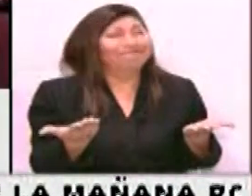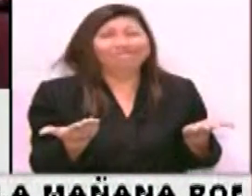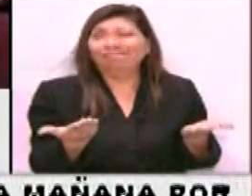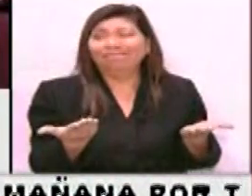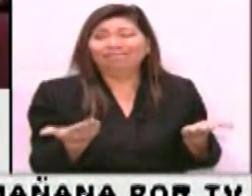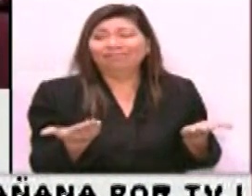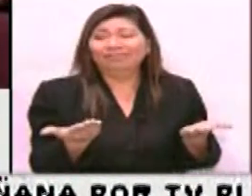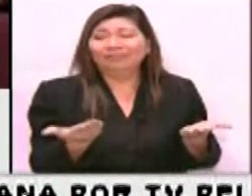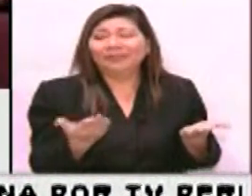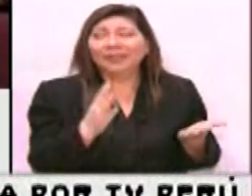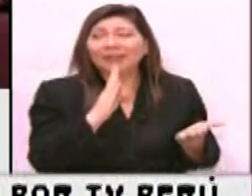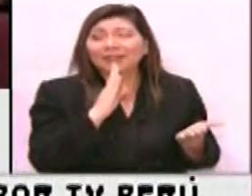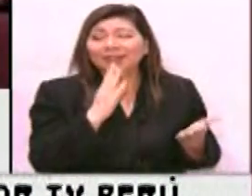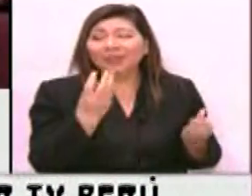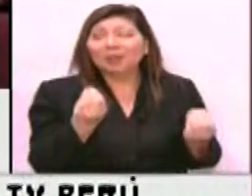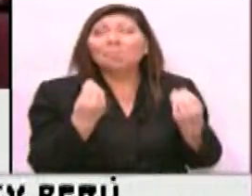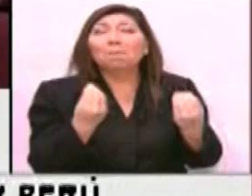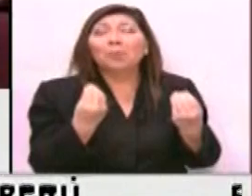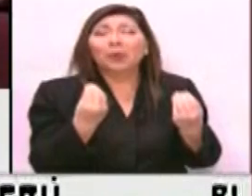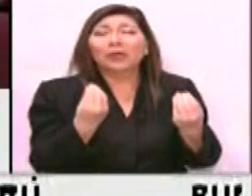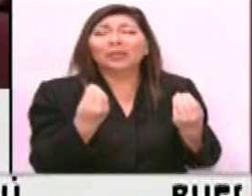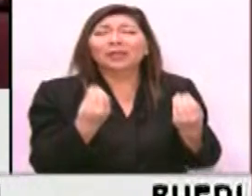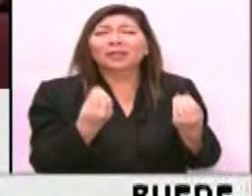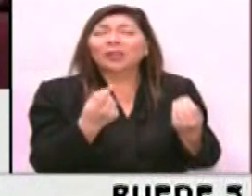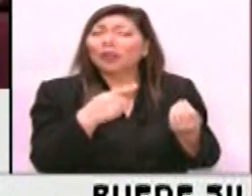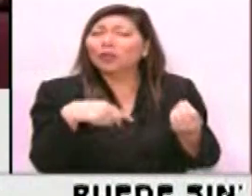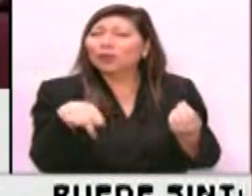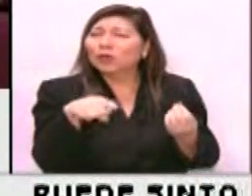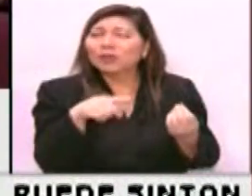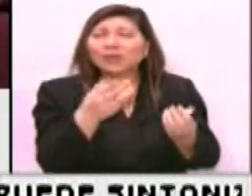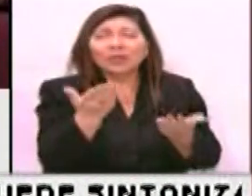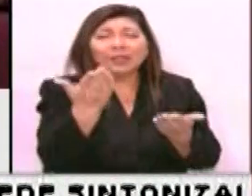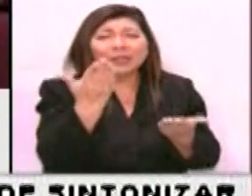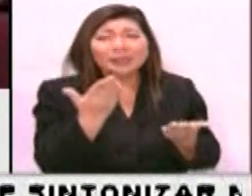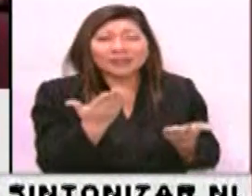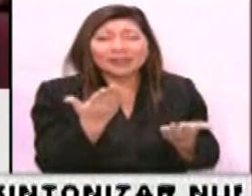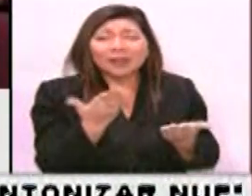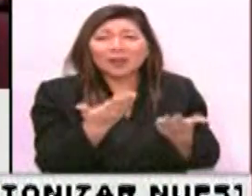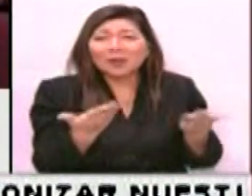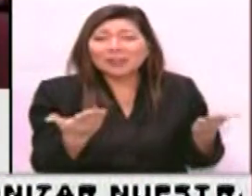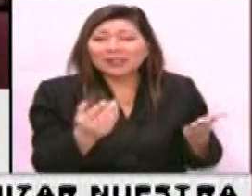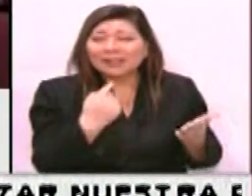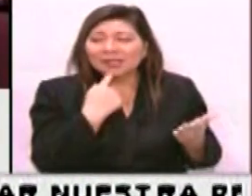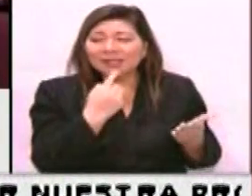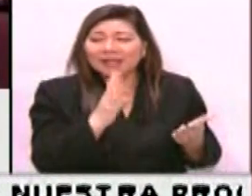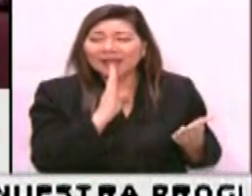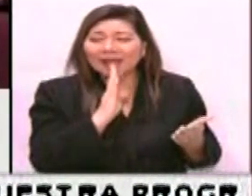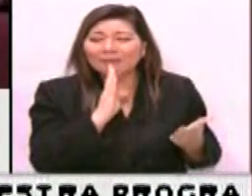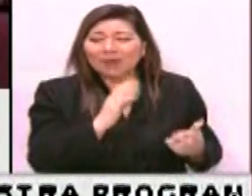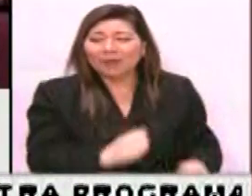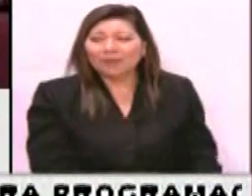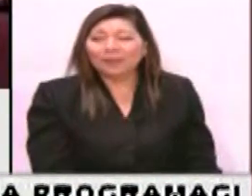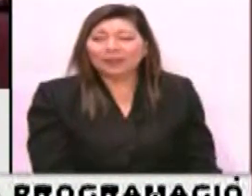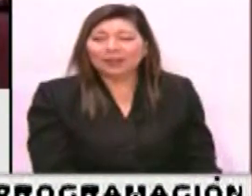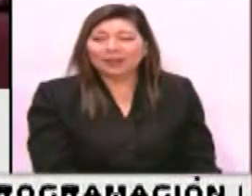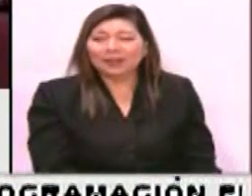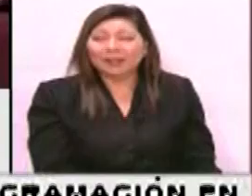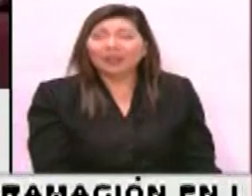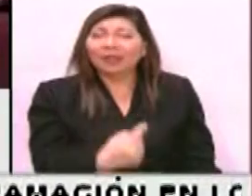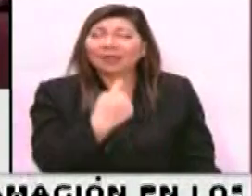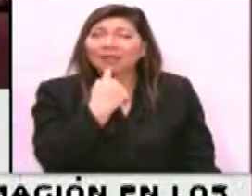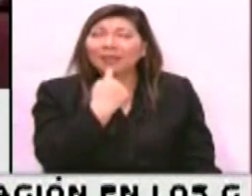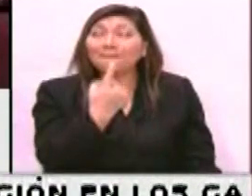la pena refutar. Porque es tan obvio que no son de recibo esas cosas que dijo, como decir,